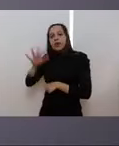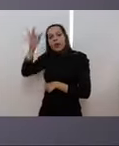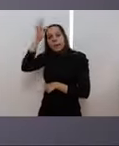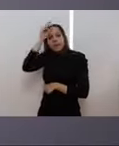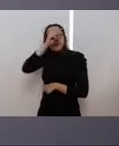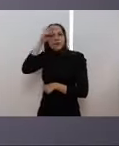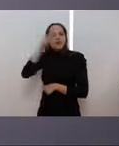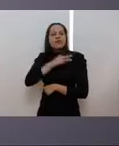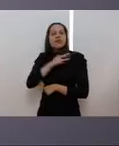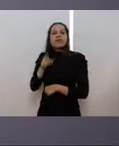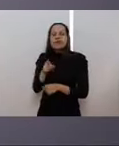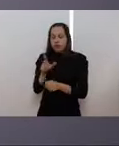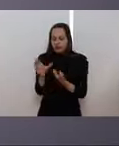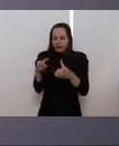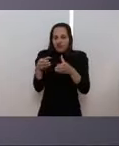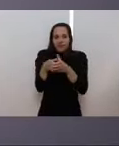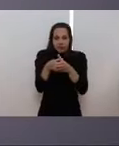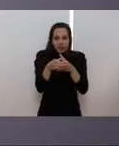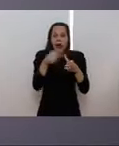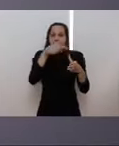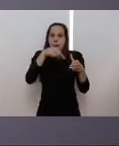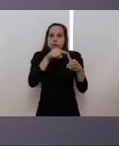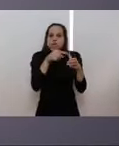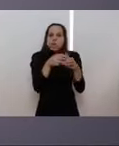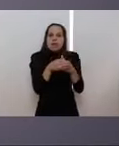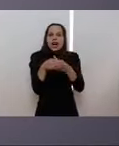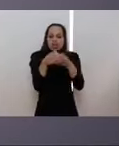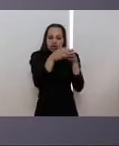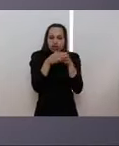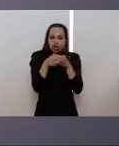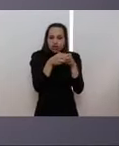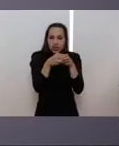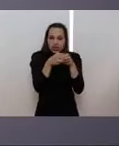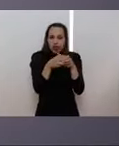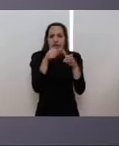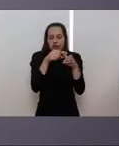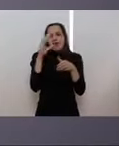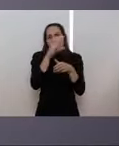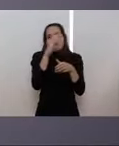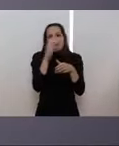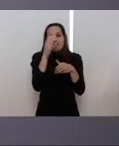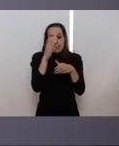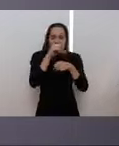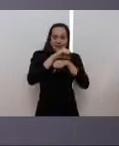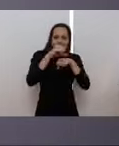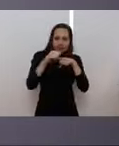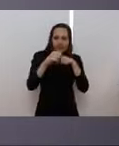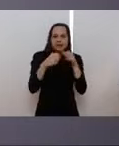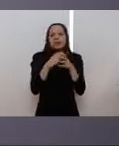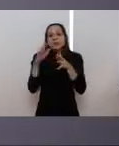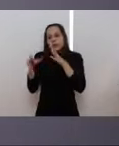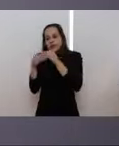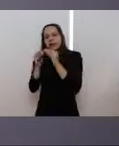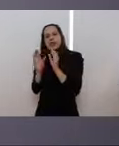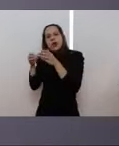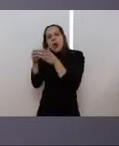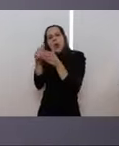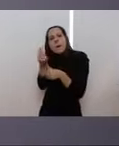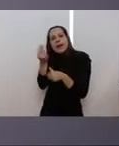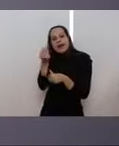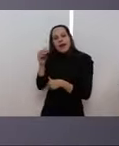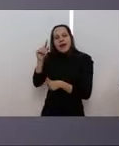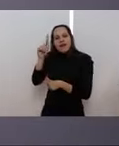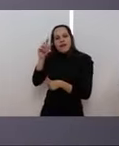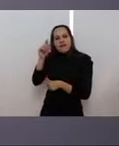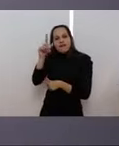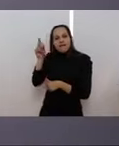miembro de la junta directiva de la asociación colombiana de cirugía vascular y angiología y del comité de félix de azúa vascular